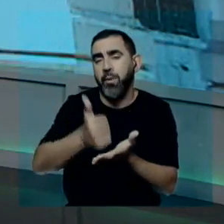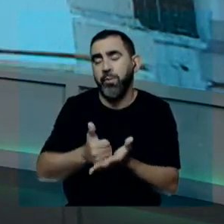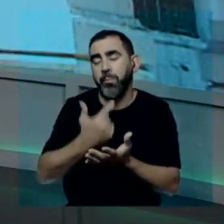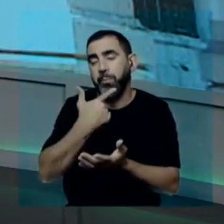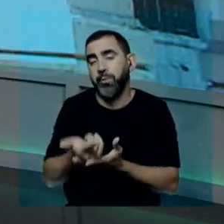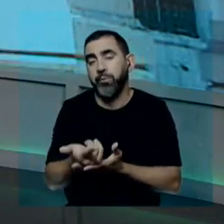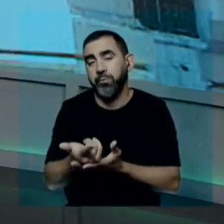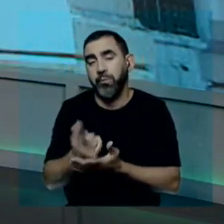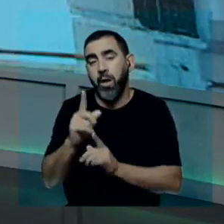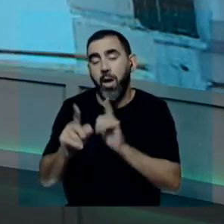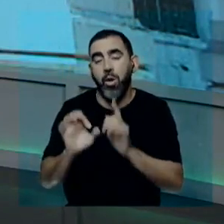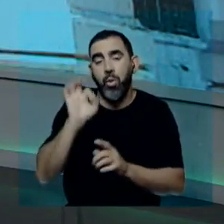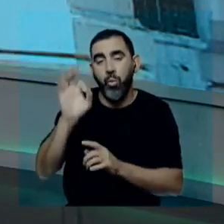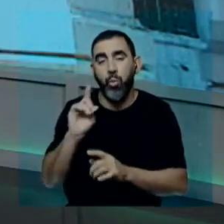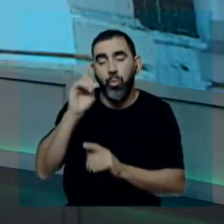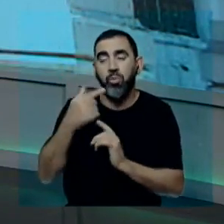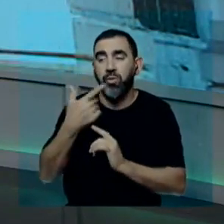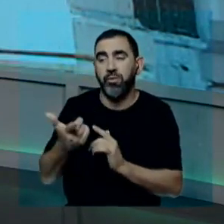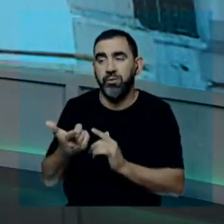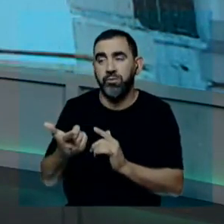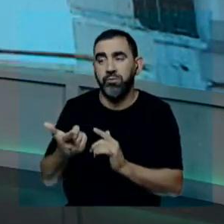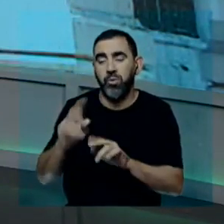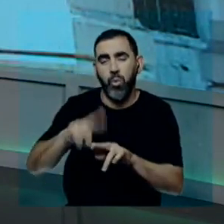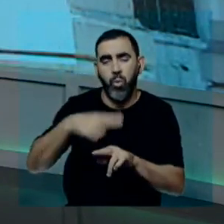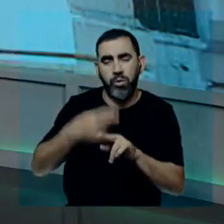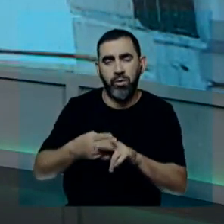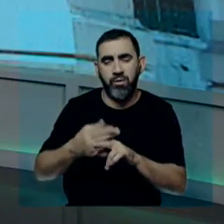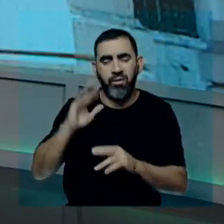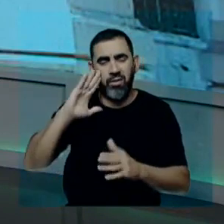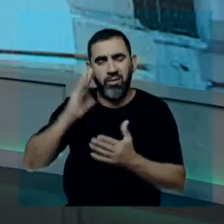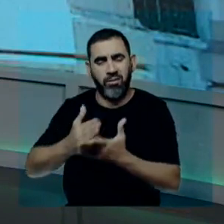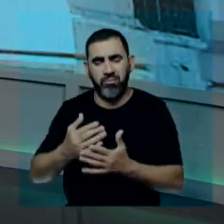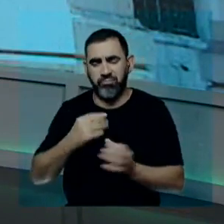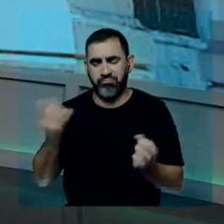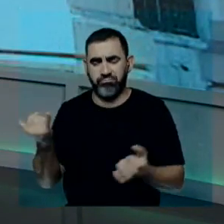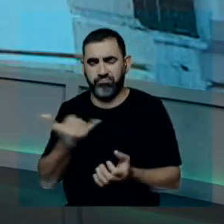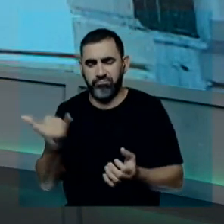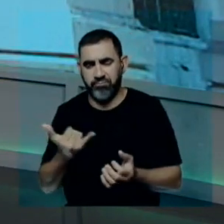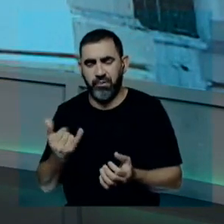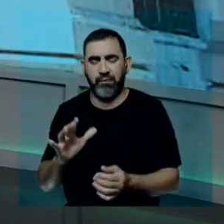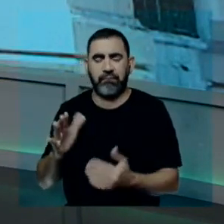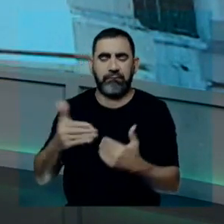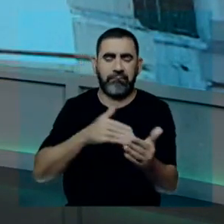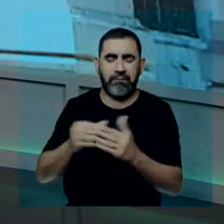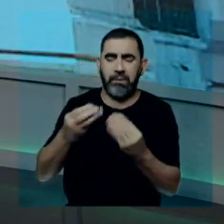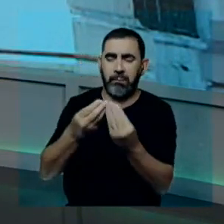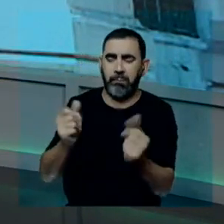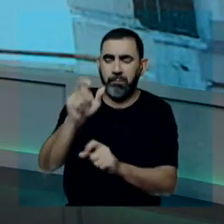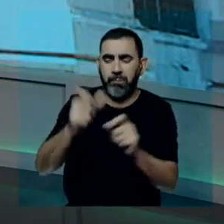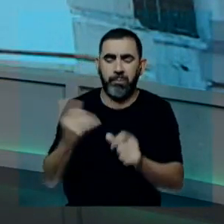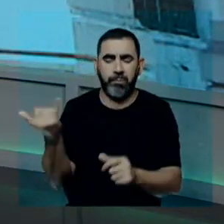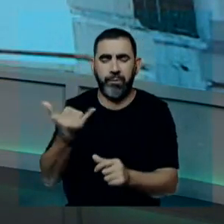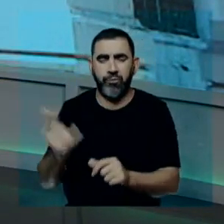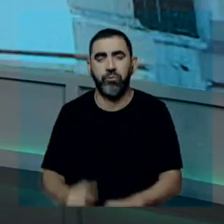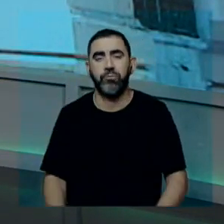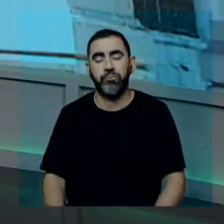por ejemplo, algunos legisladores que insisten con instalar nuevamente la teoría de los dos demonios o minimizar la cantidad de personas